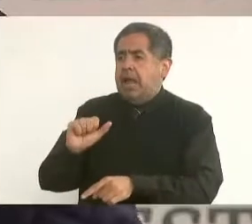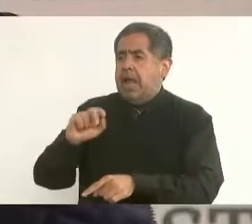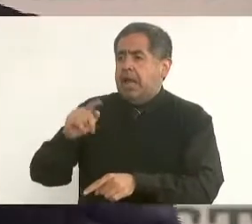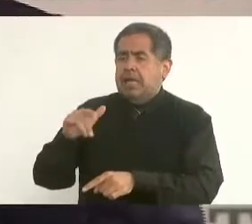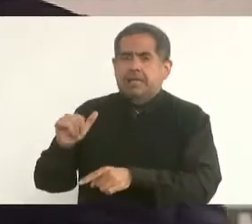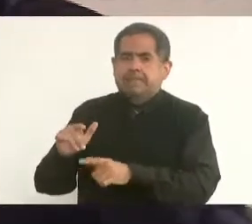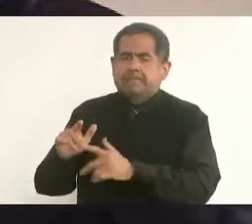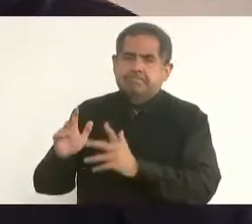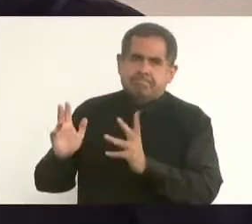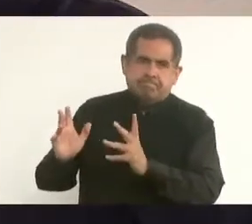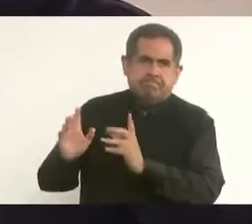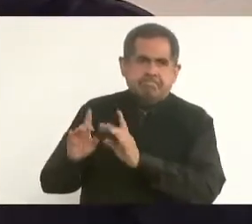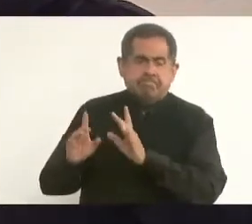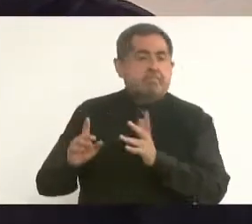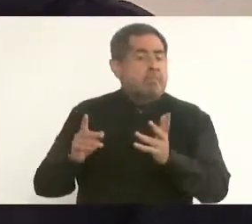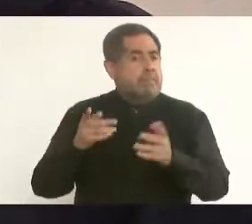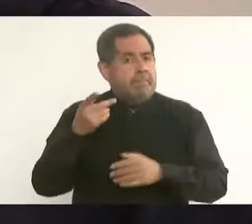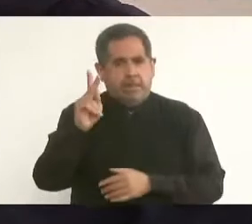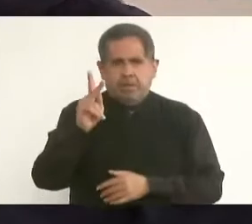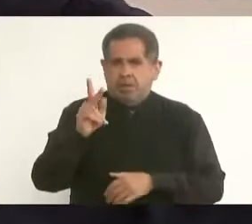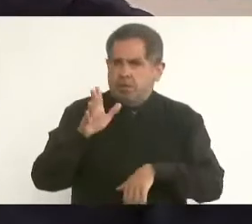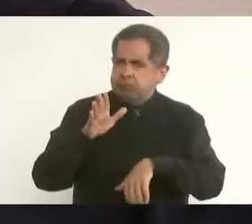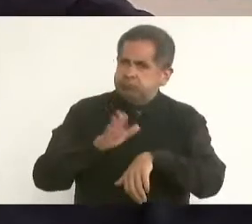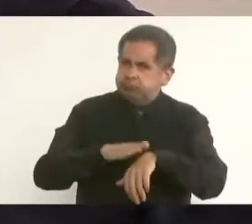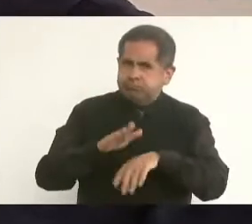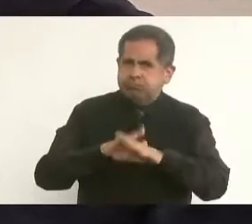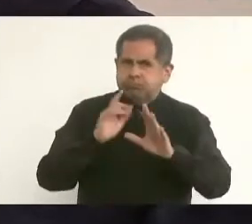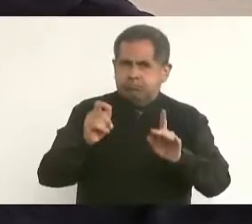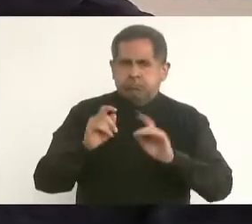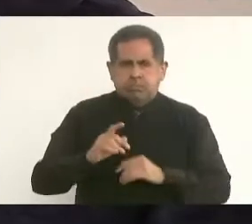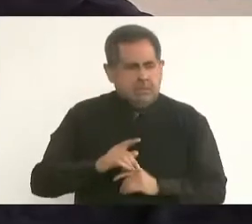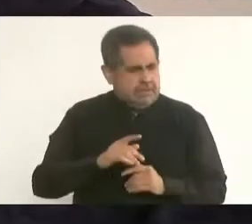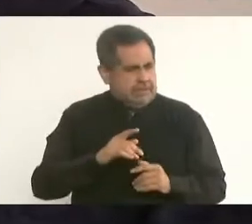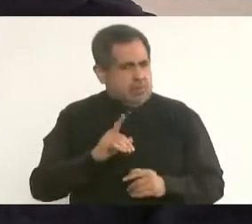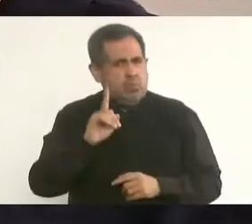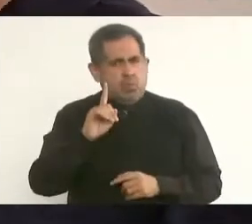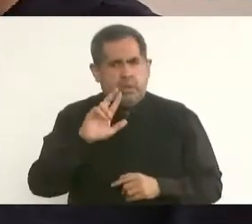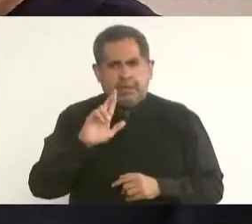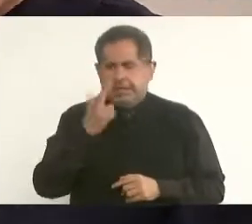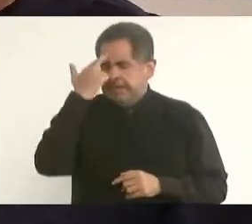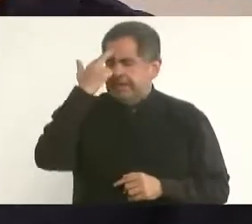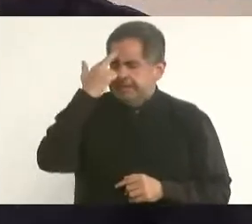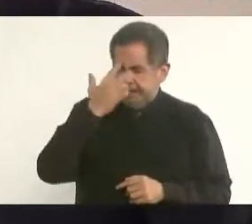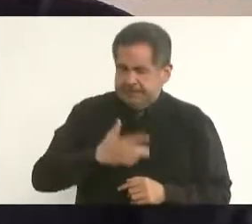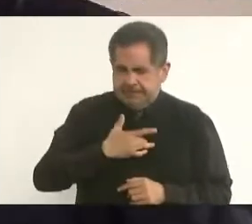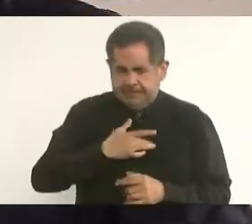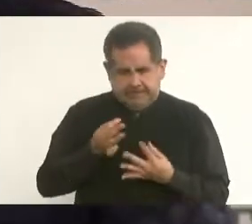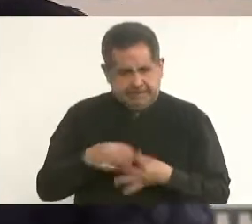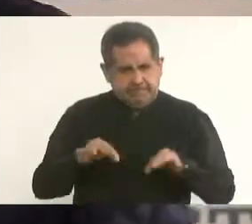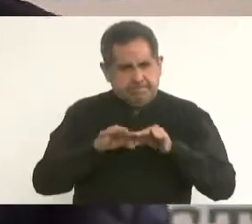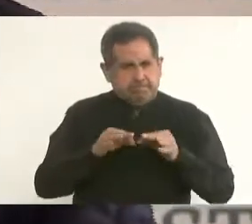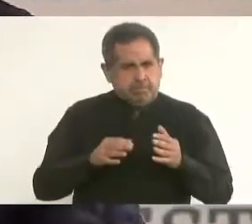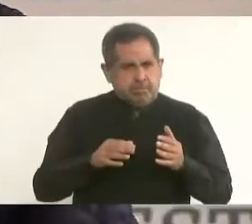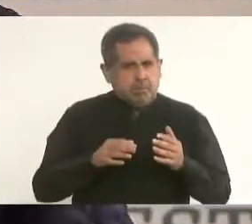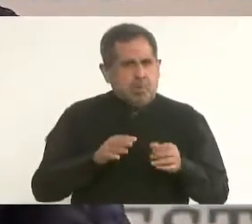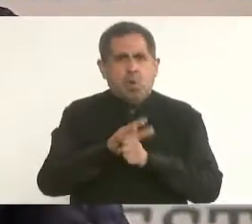Pero tenemos que exaltar y recordar lo